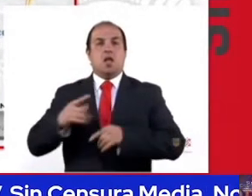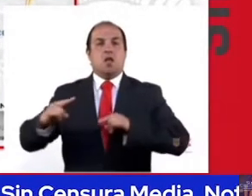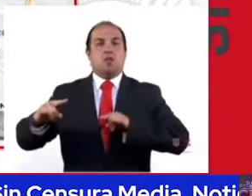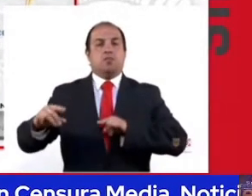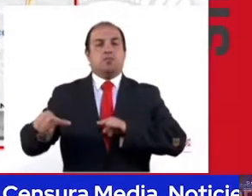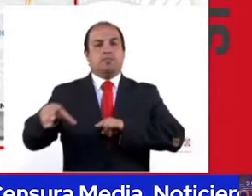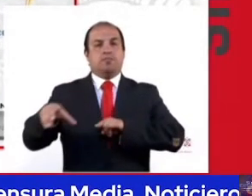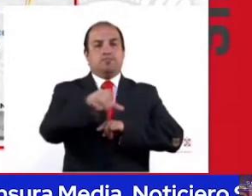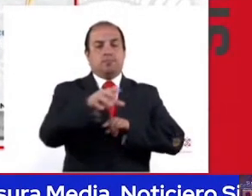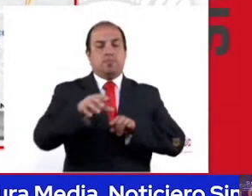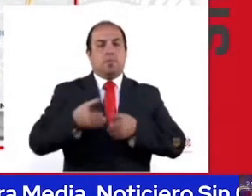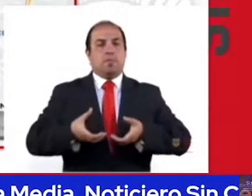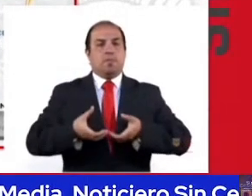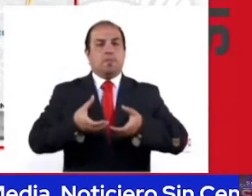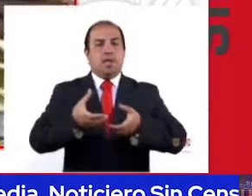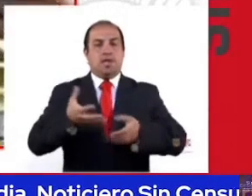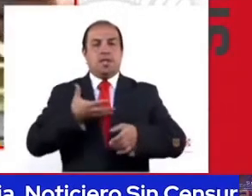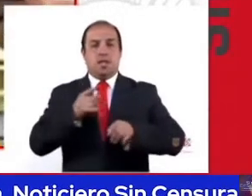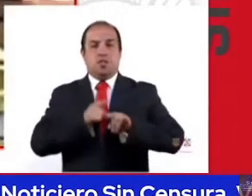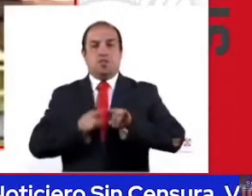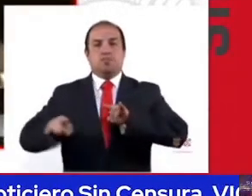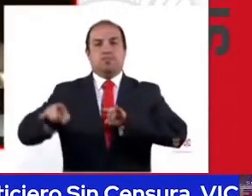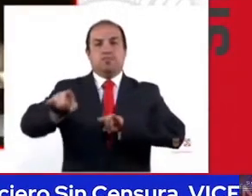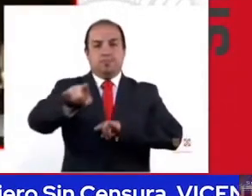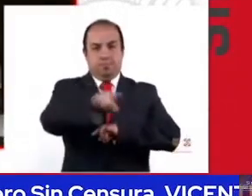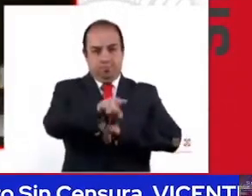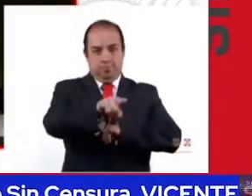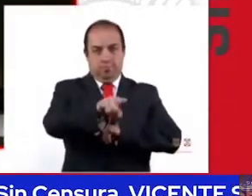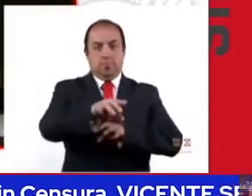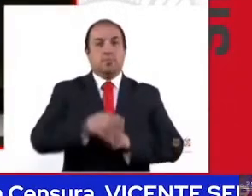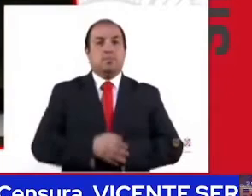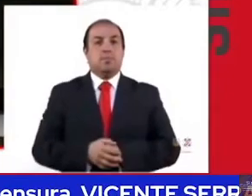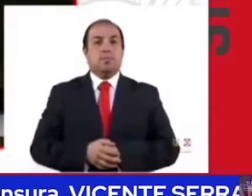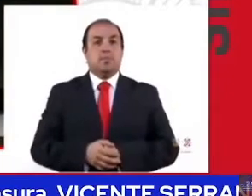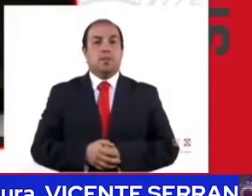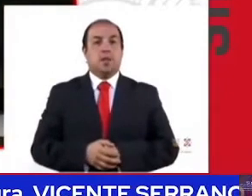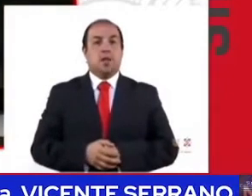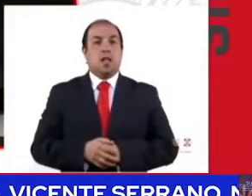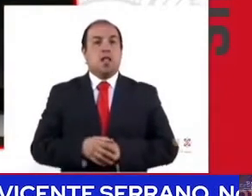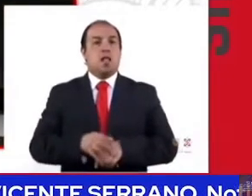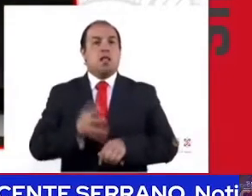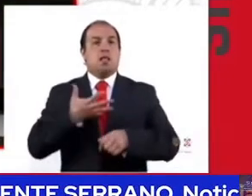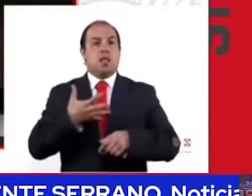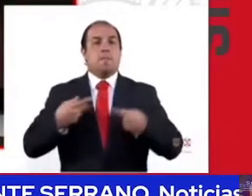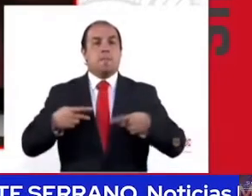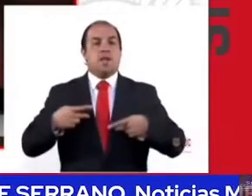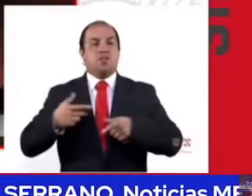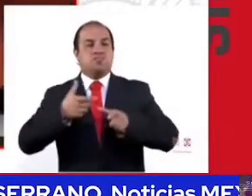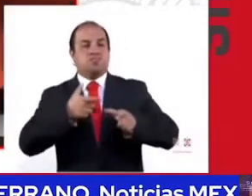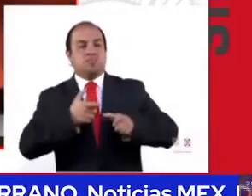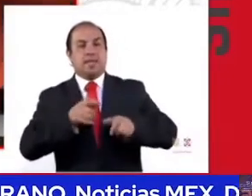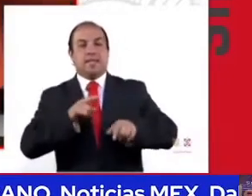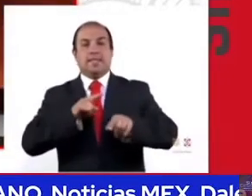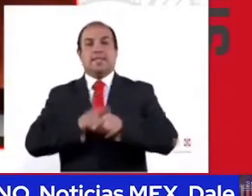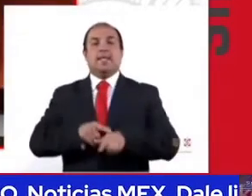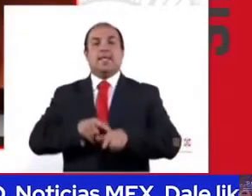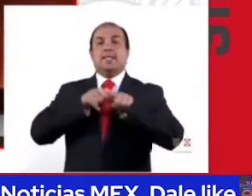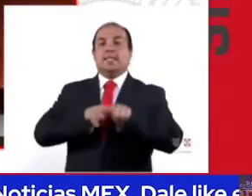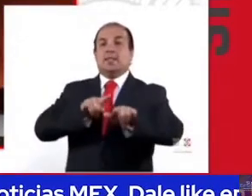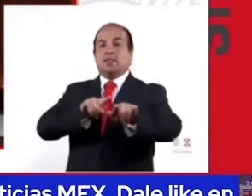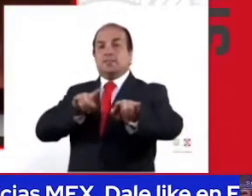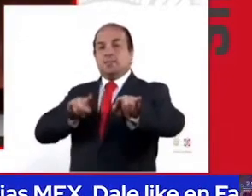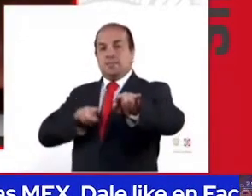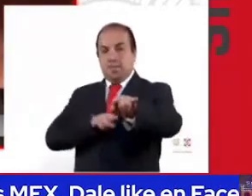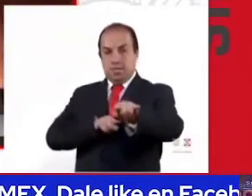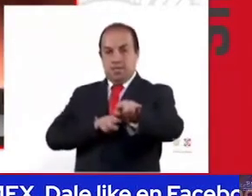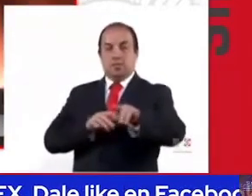la camioneta para colocarse en la parte de adelante, mientras que la camioneta con los dos sicarios daba seguimiento a la camioneta en la parte de